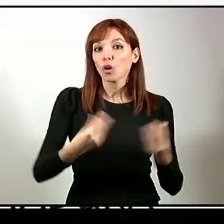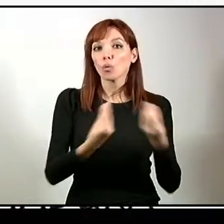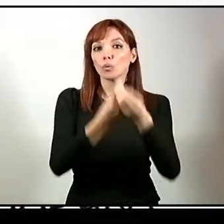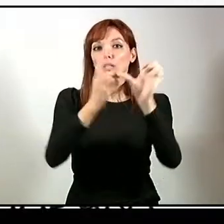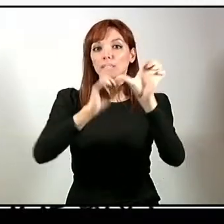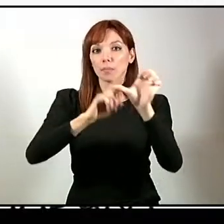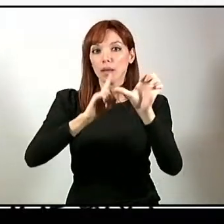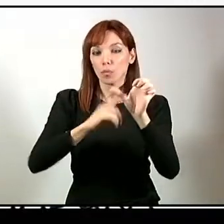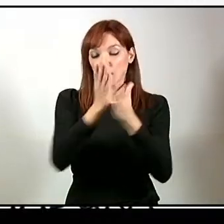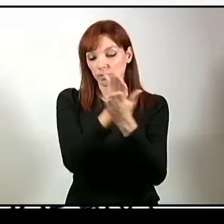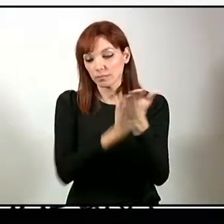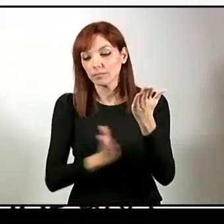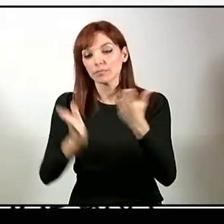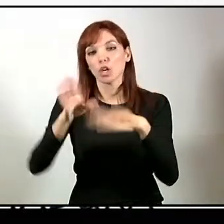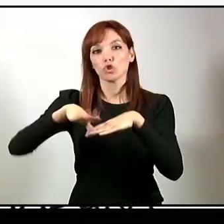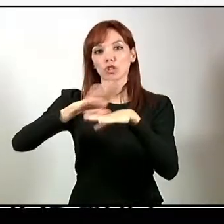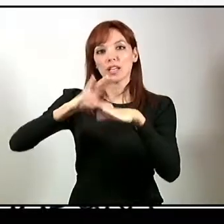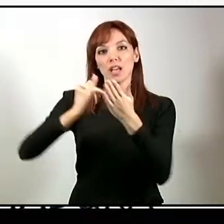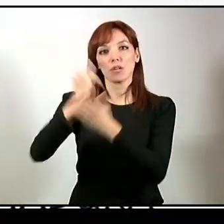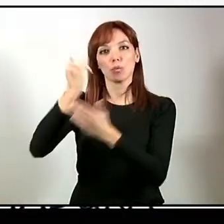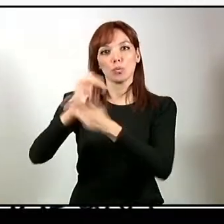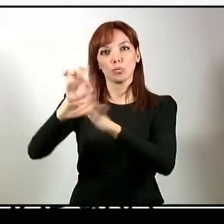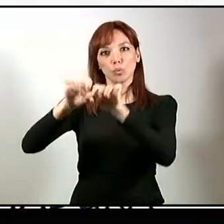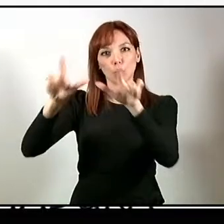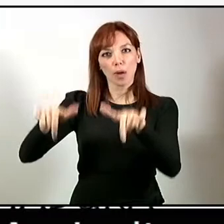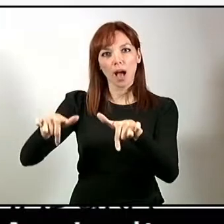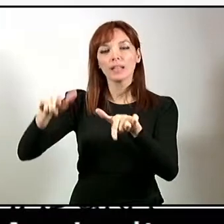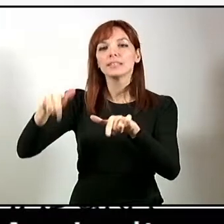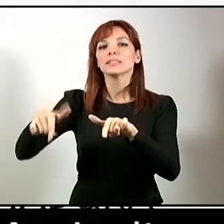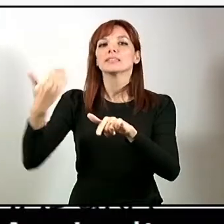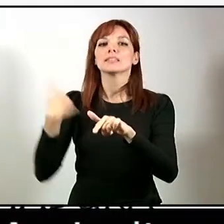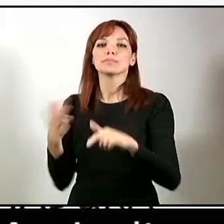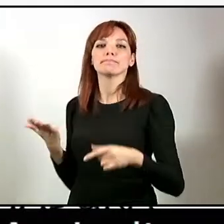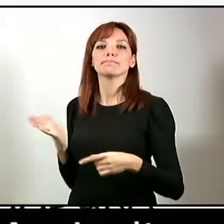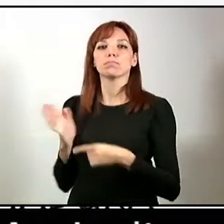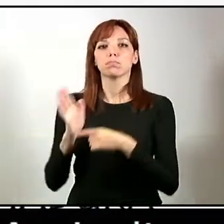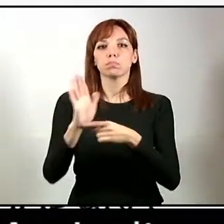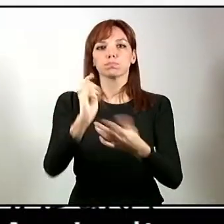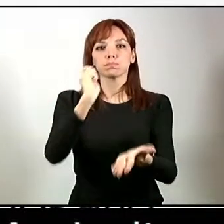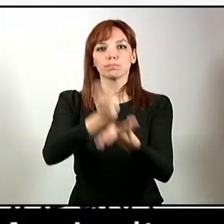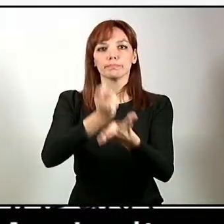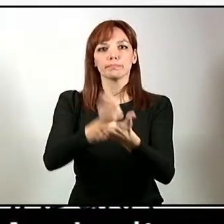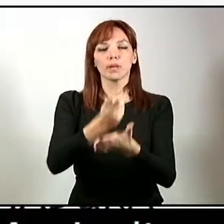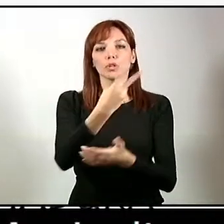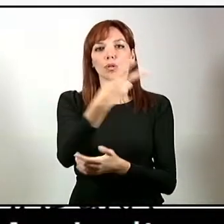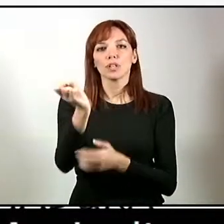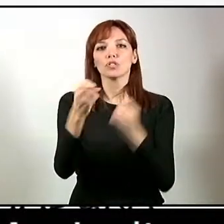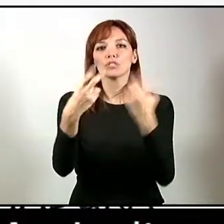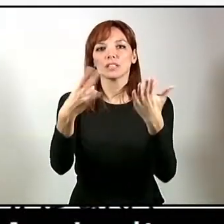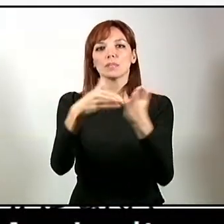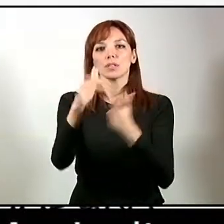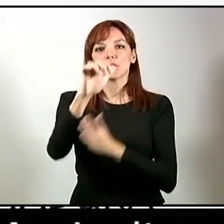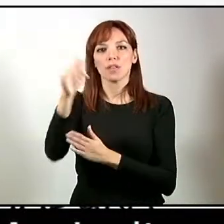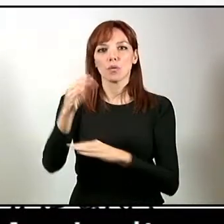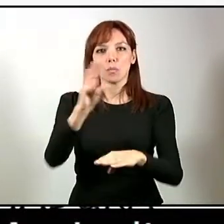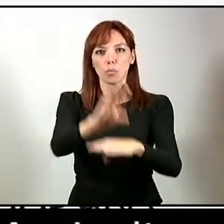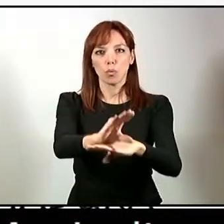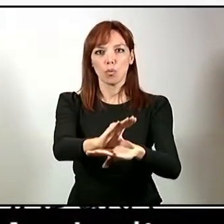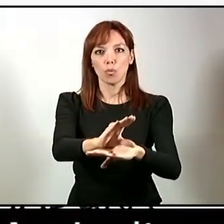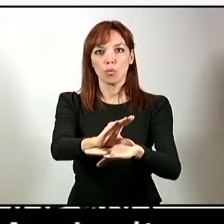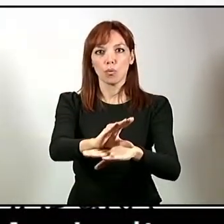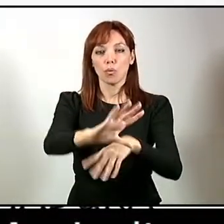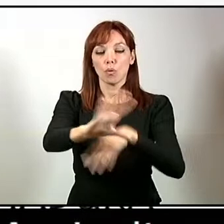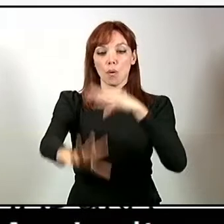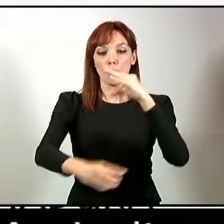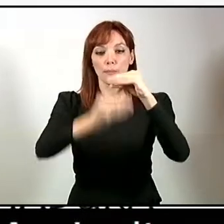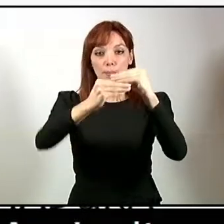la Consejería de Agricultura, pone encima de la mesa 207 millones de euros, que junto a